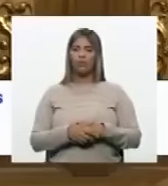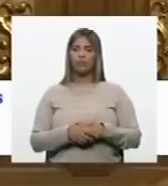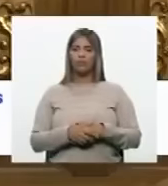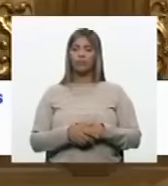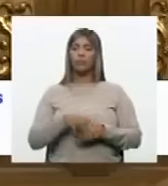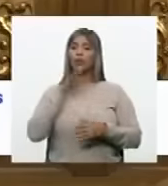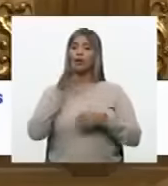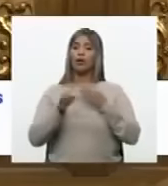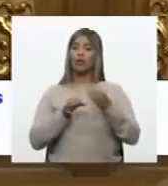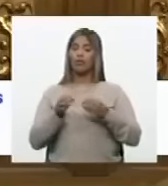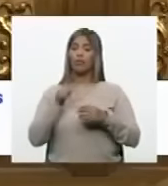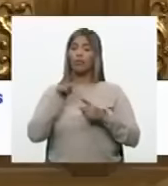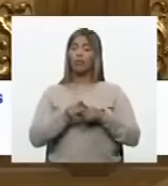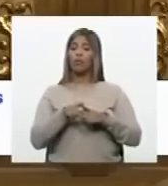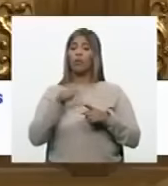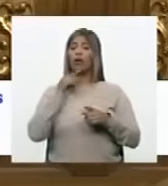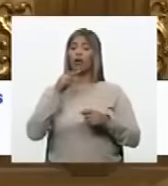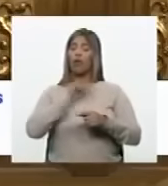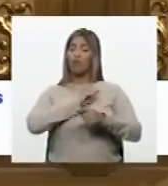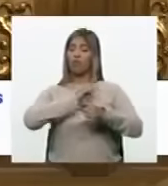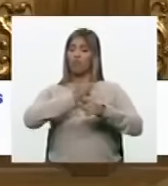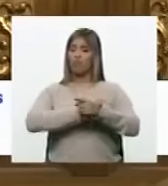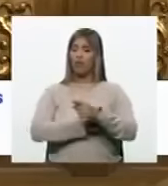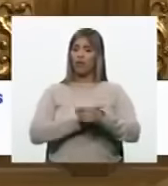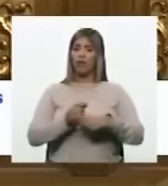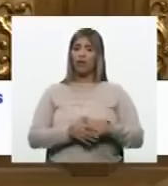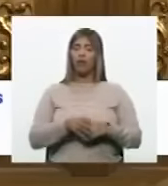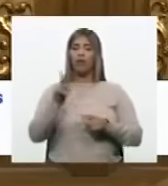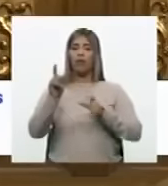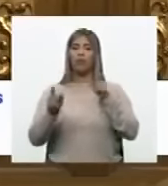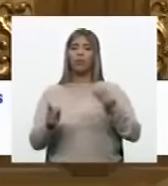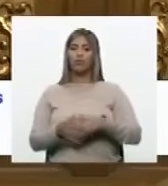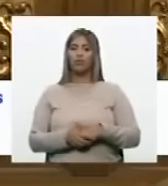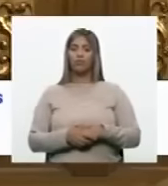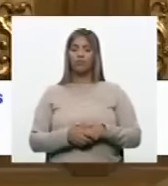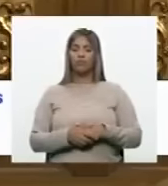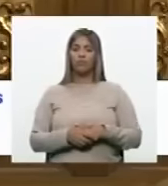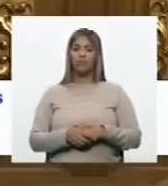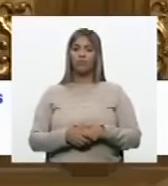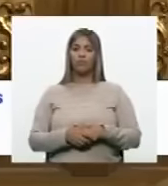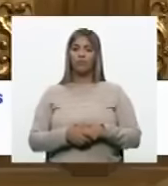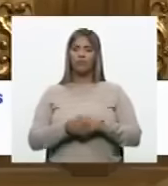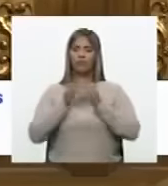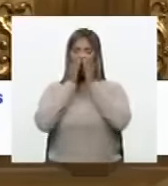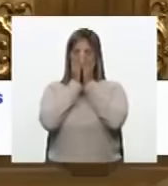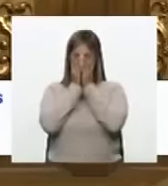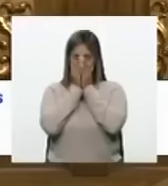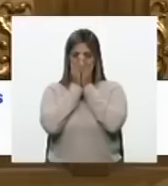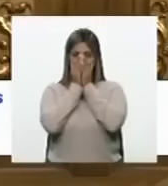cuando hablaba de la toparquía, lo que es el poder de la gente, el poder local,